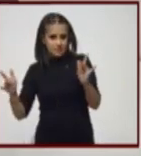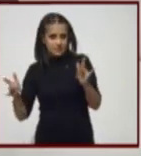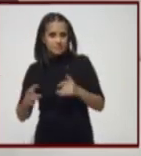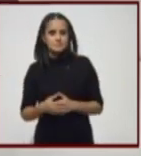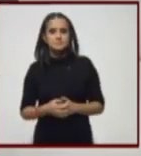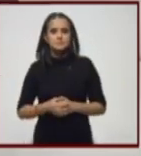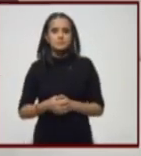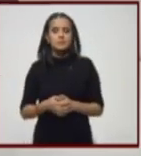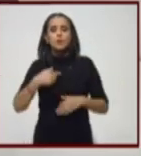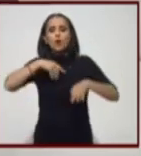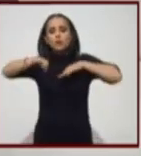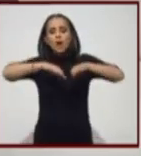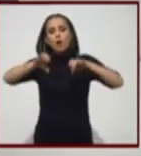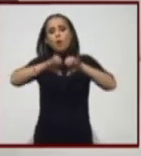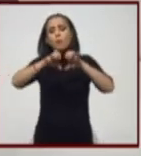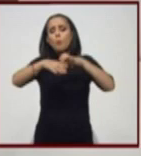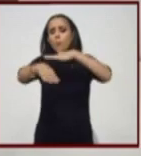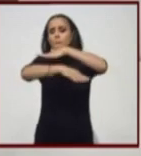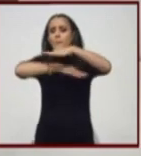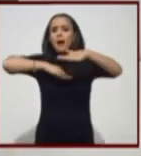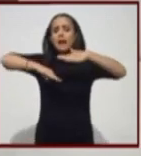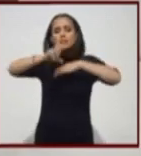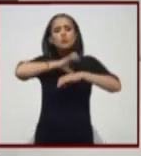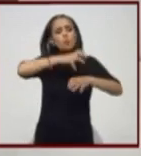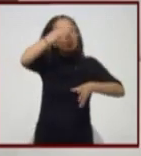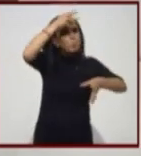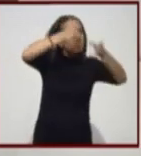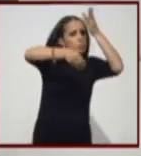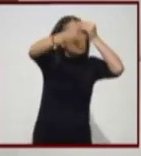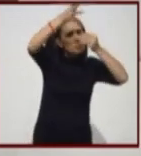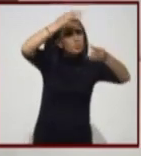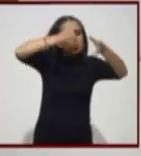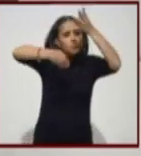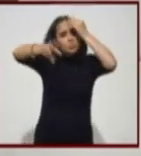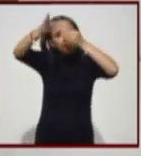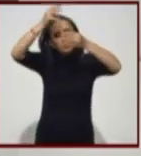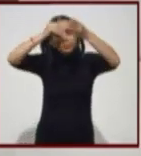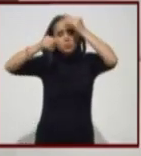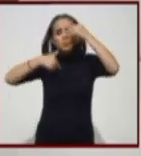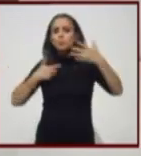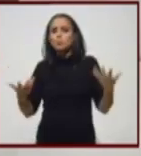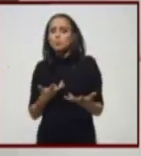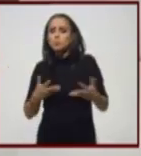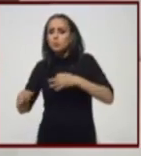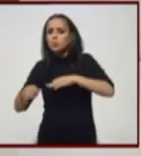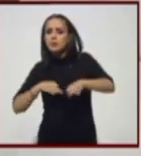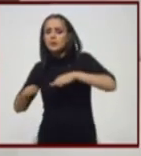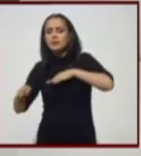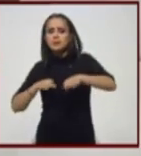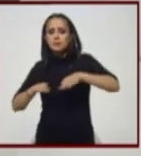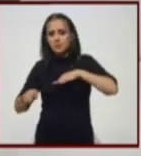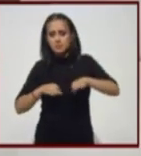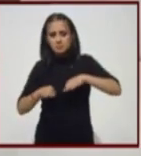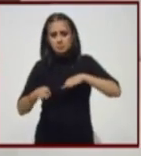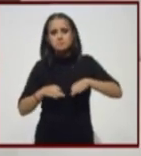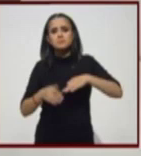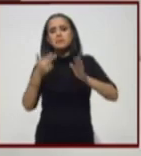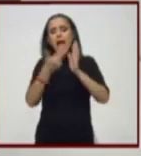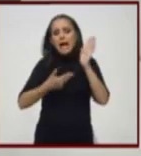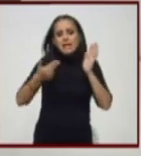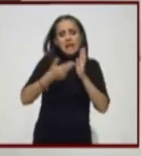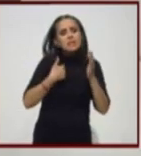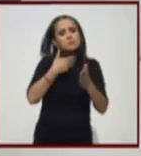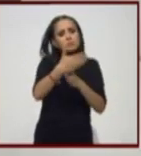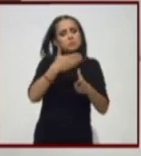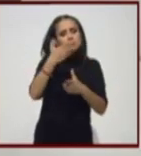pues con un conocimiento empírico lo que aprendía en el escenario en el set en talleres